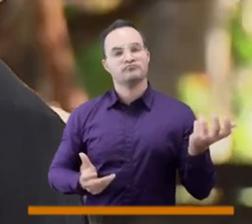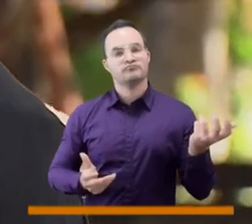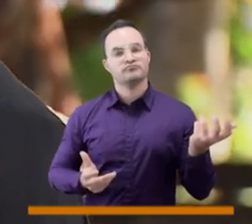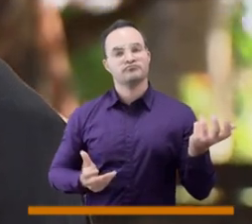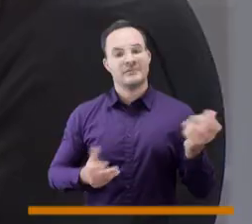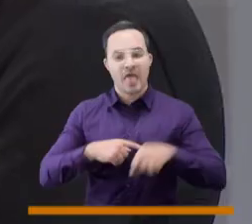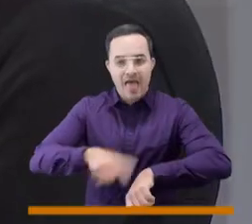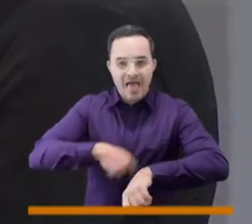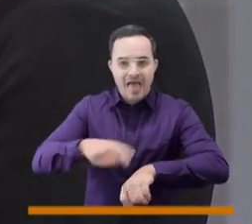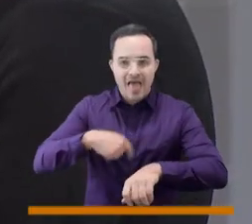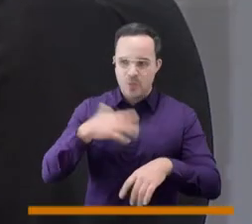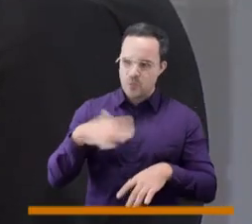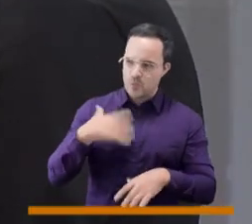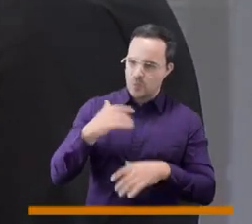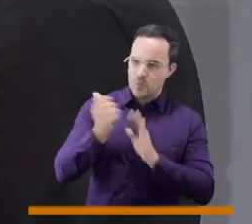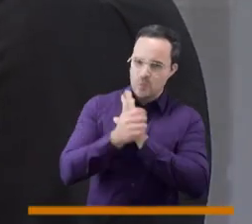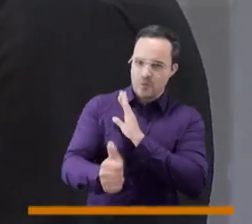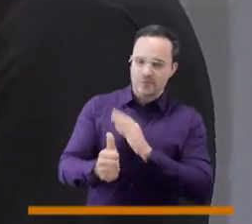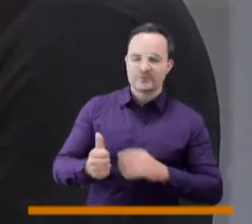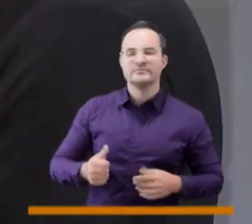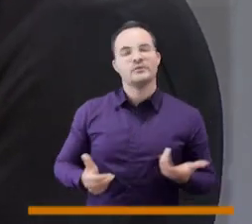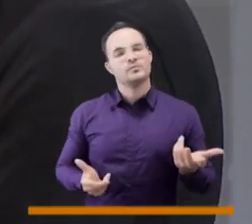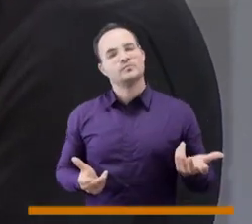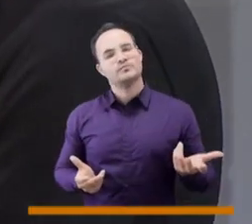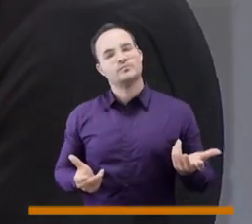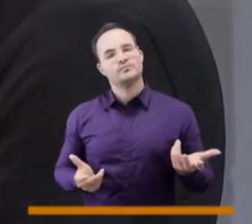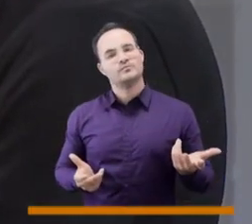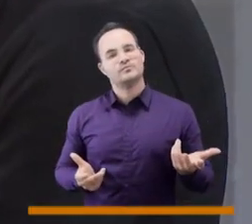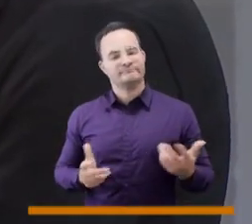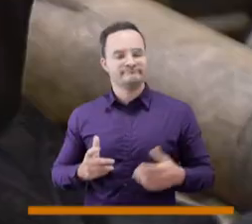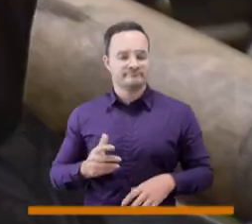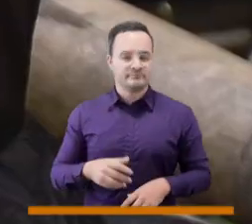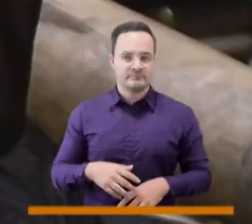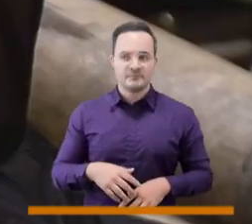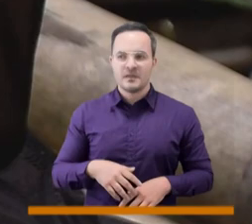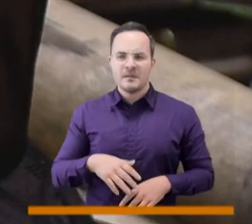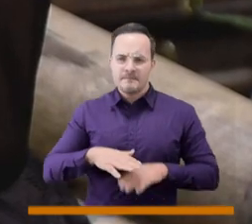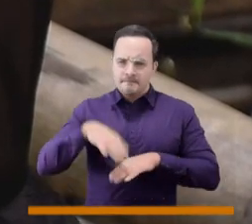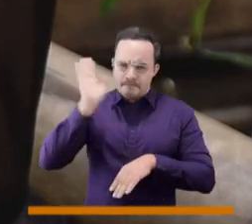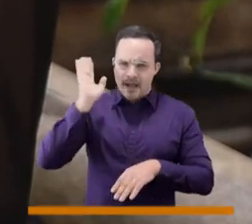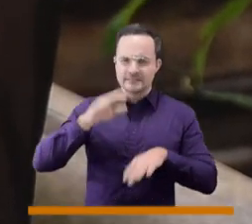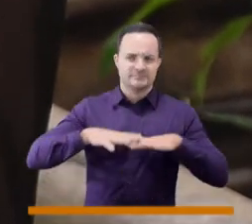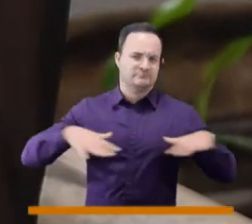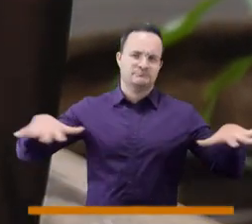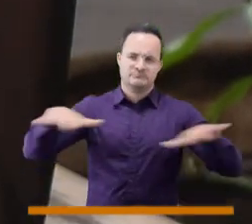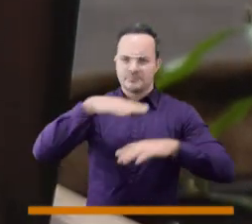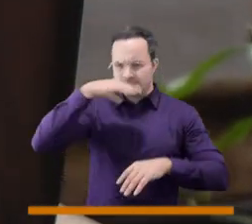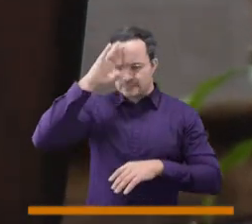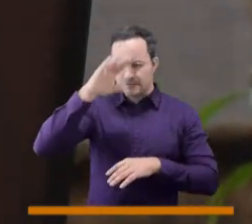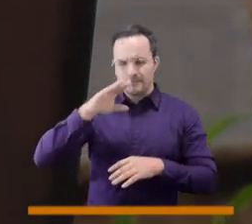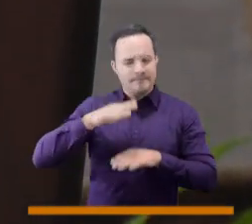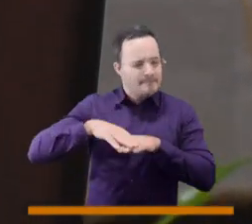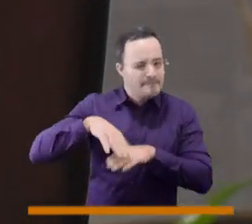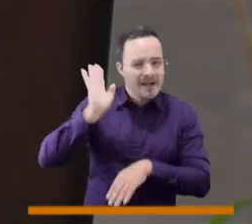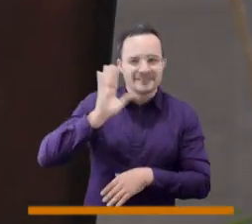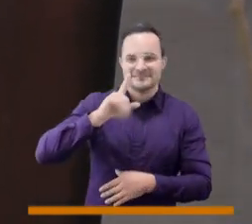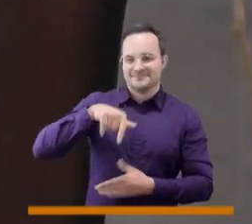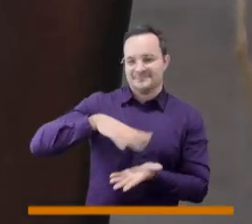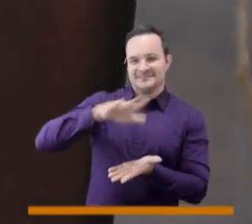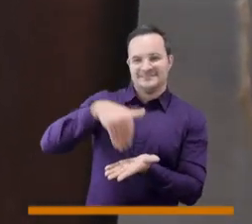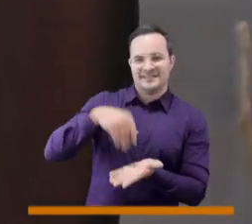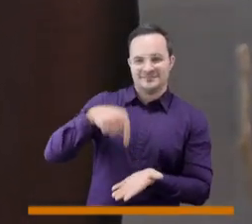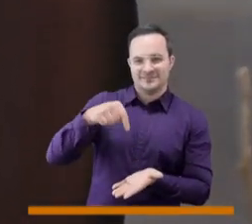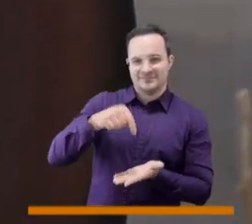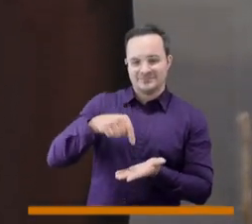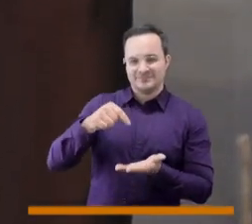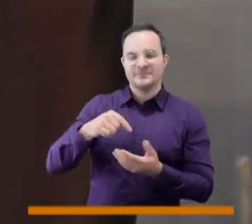todas las calles. Estatuas humanas, hay alrededor de 20 estatuas en la ciudad, pero más que todo las vemos como en el centro histórico, ¿cierto? La